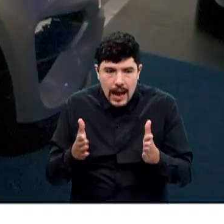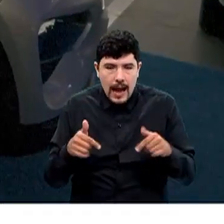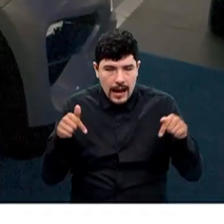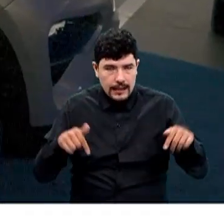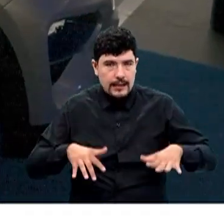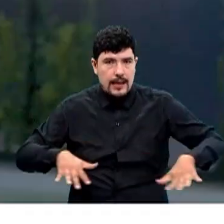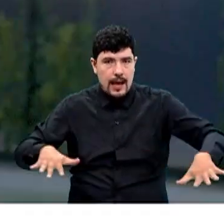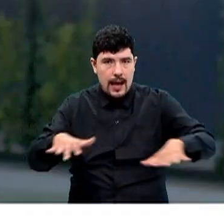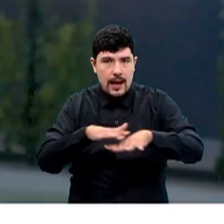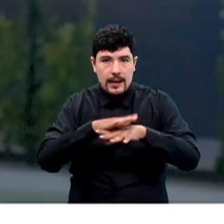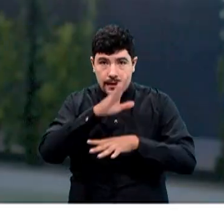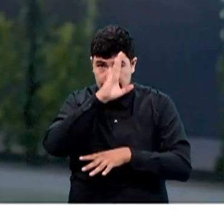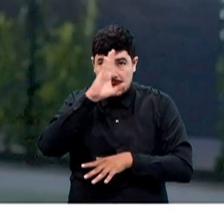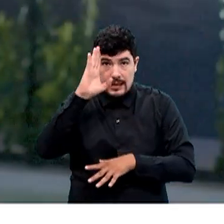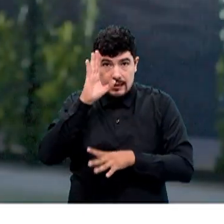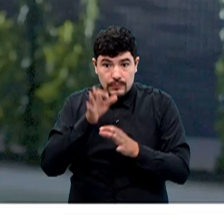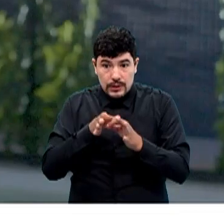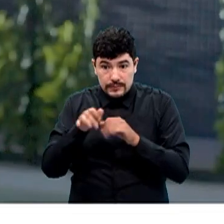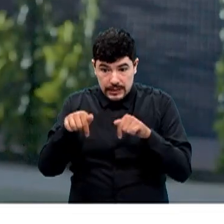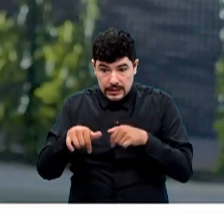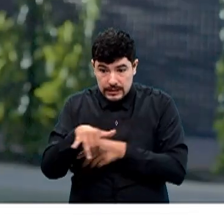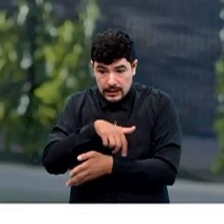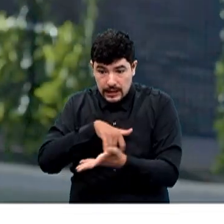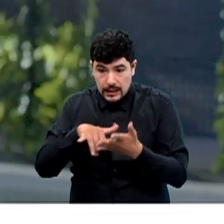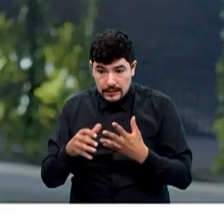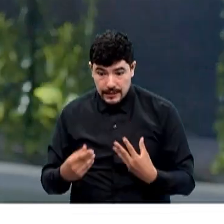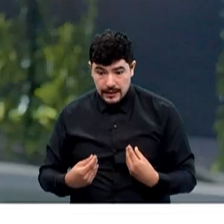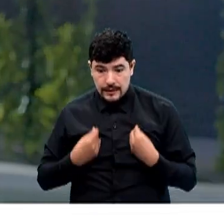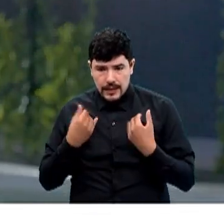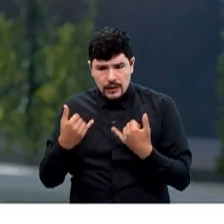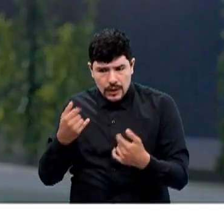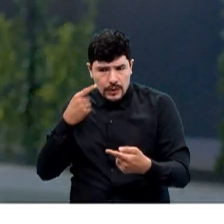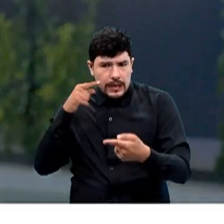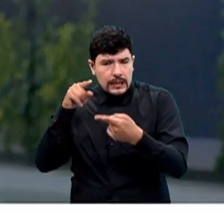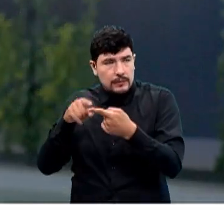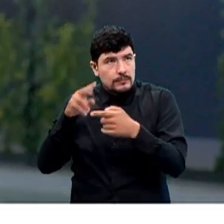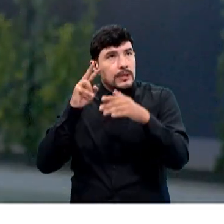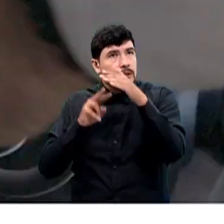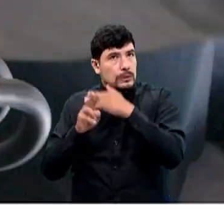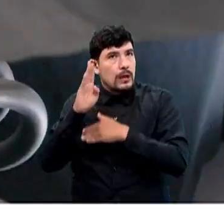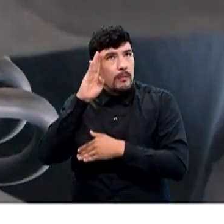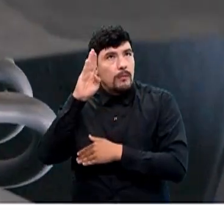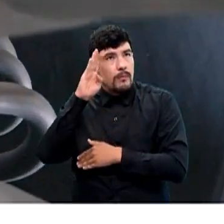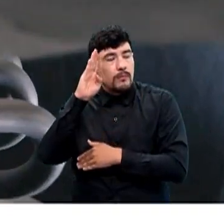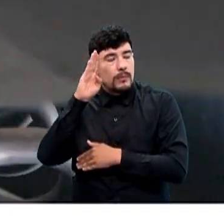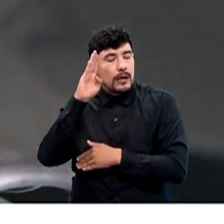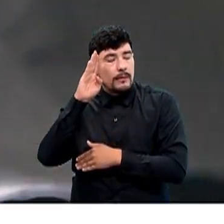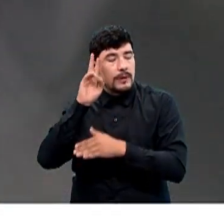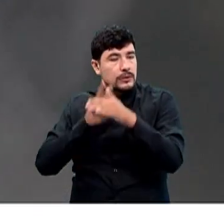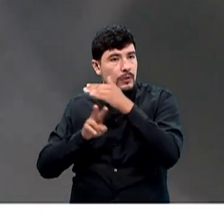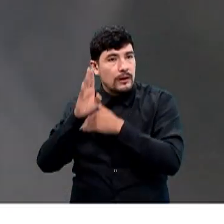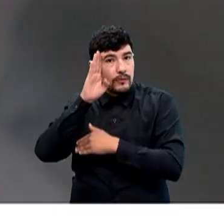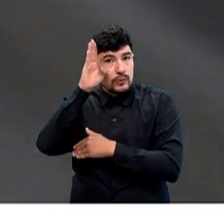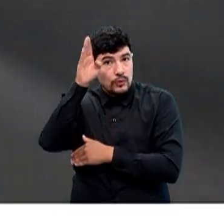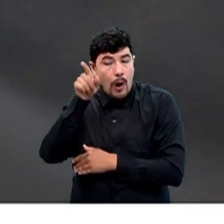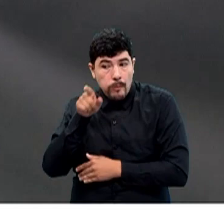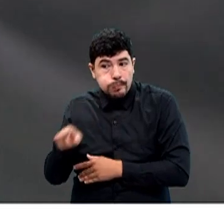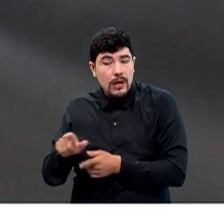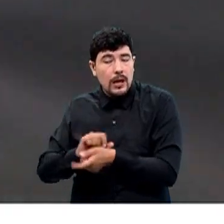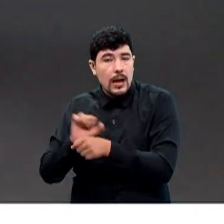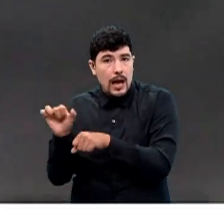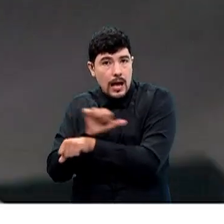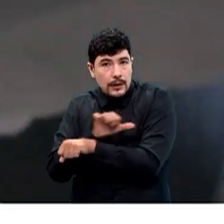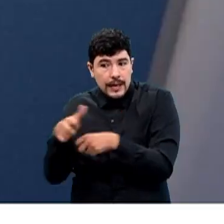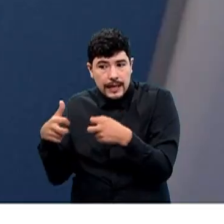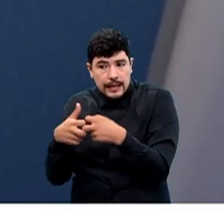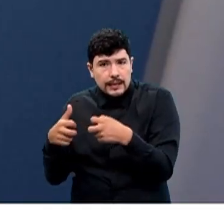que las personas que residen aquí en Santander también le apuesten a la movilidad sostenible. Para recargar los vehículos eléctricos en